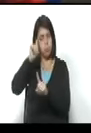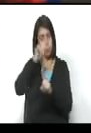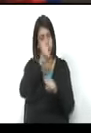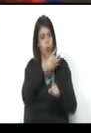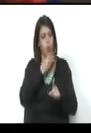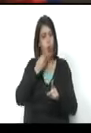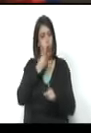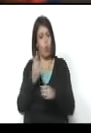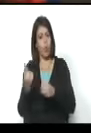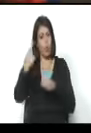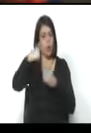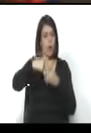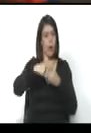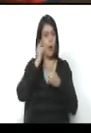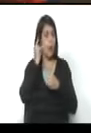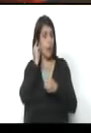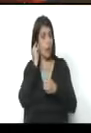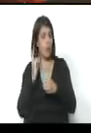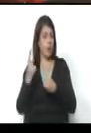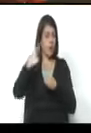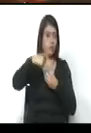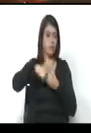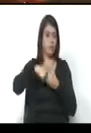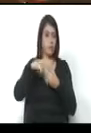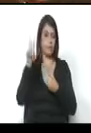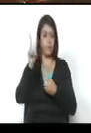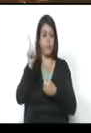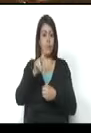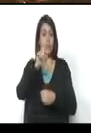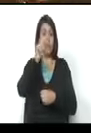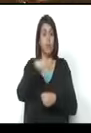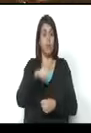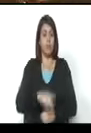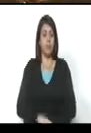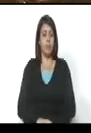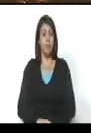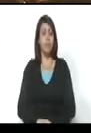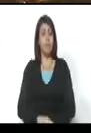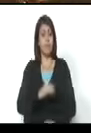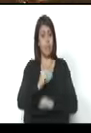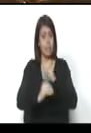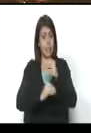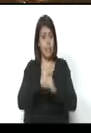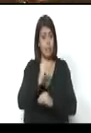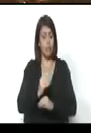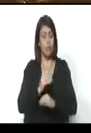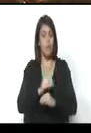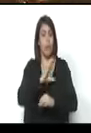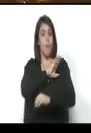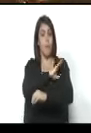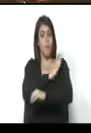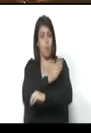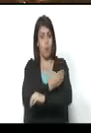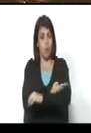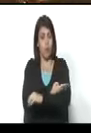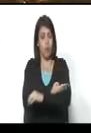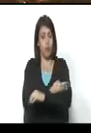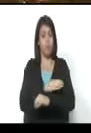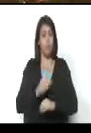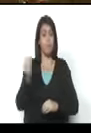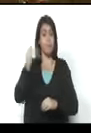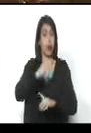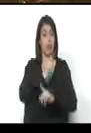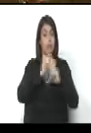juventud venezolana y de las mujeres venezolanas. También conjugó los poderes creadores